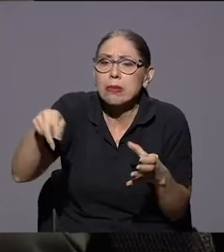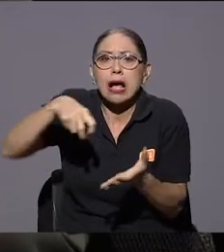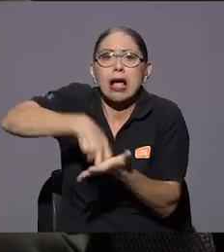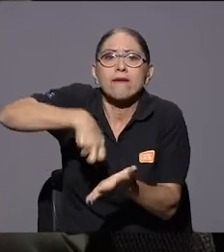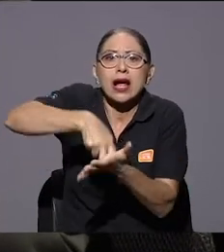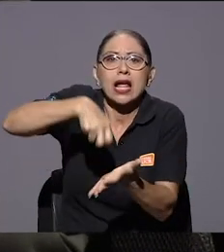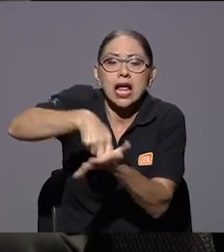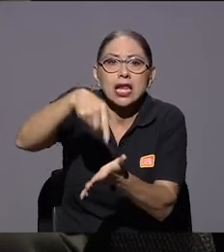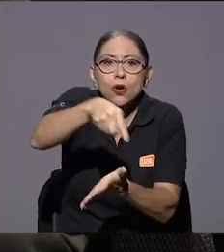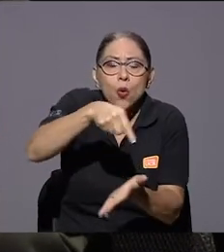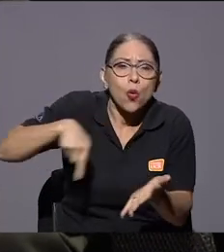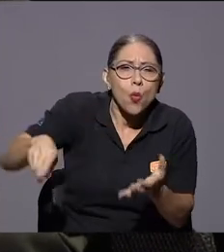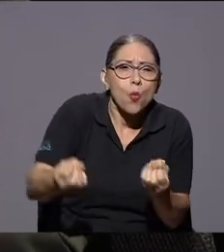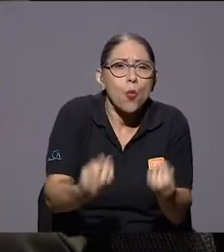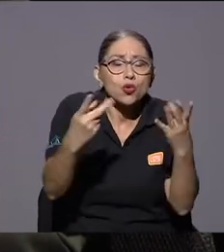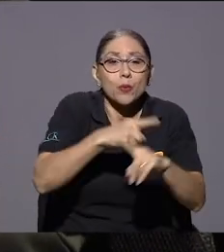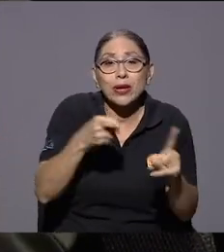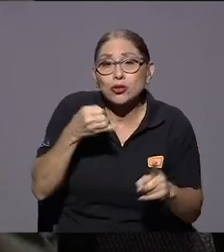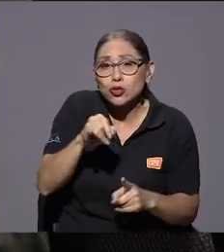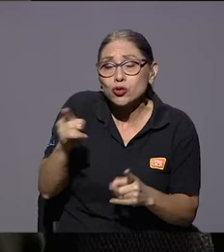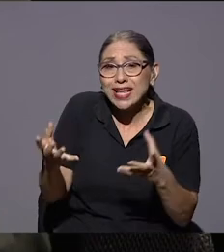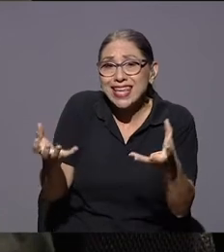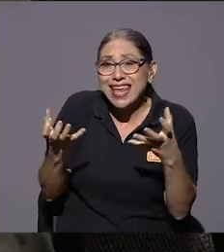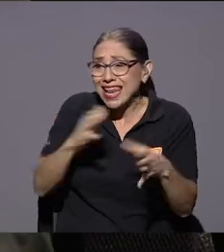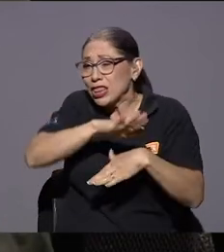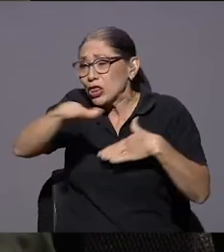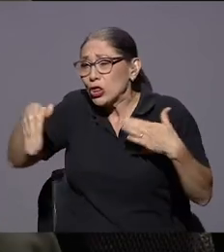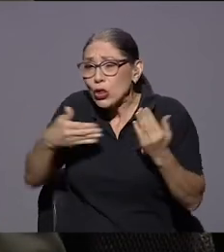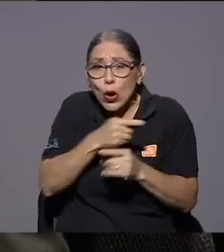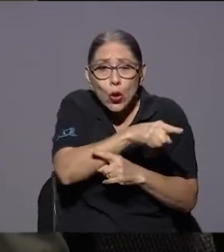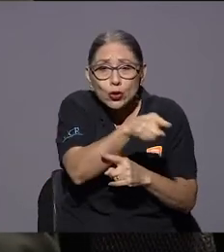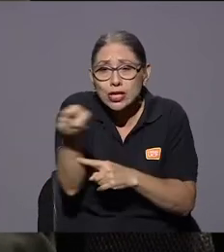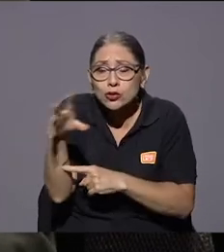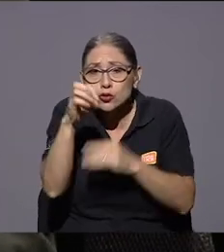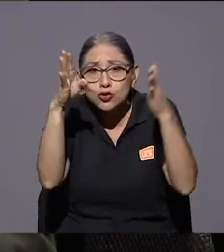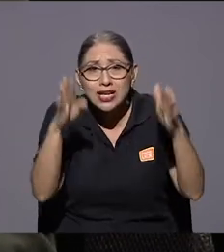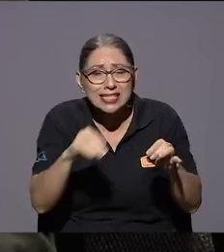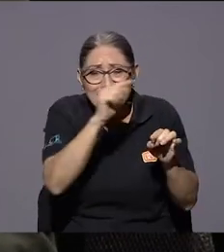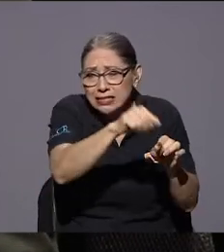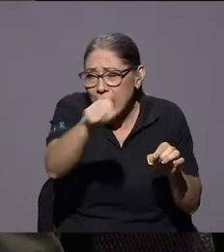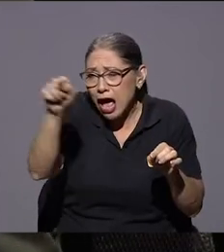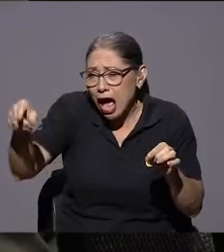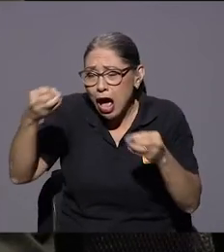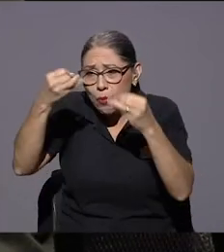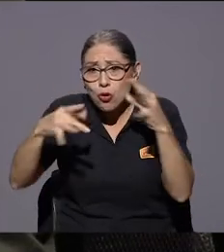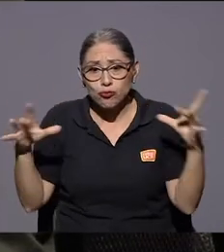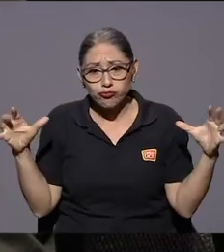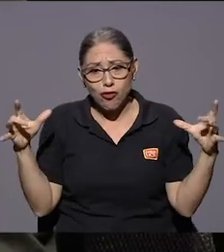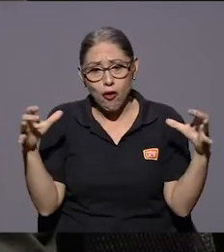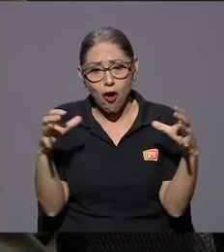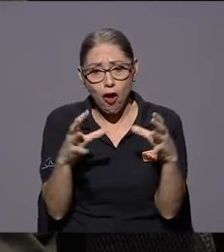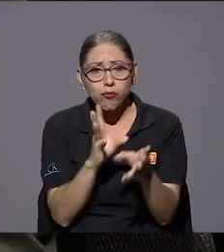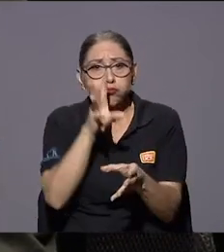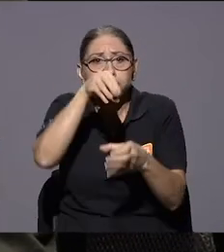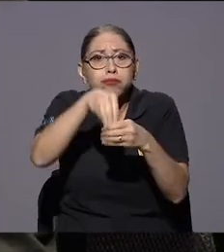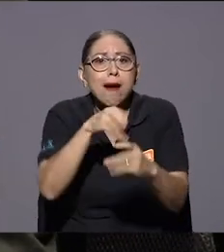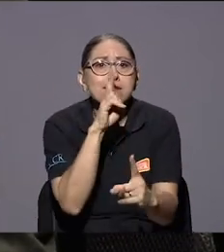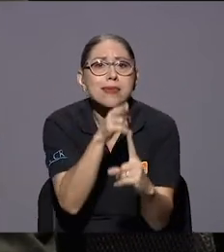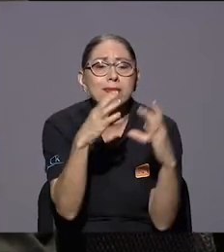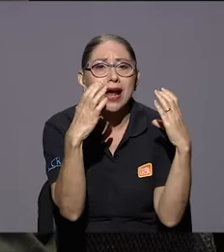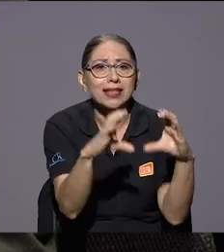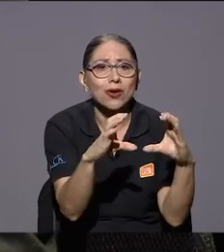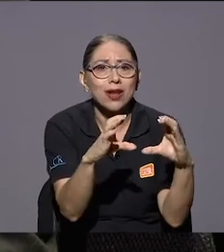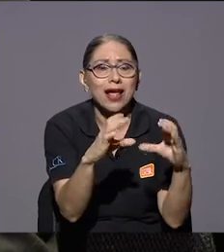meter a todos los costarricenses, que son cientos de miles, en una categoría de esa naturaleza, lo que tenemos es, desde la perspectiva de